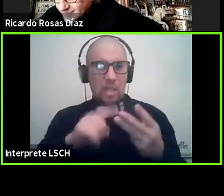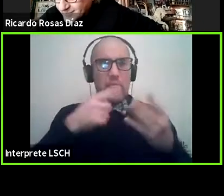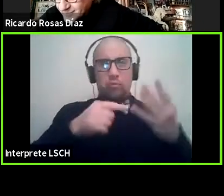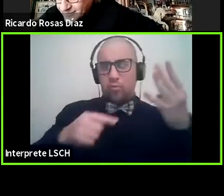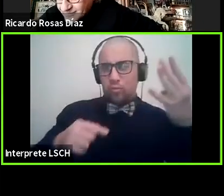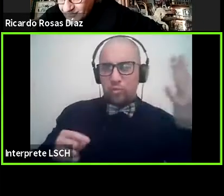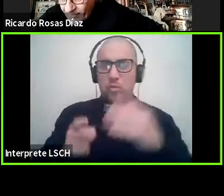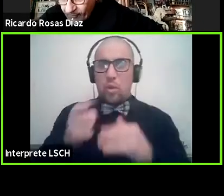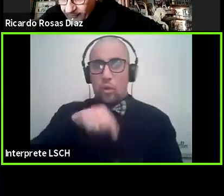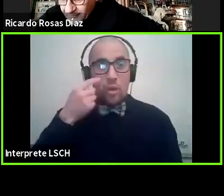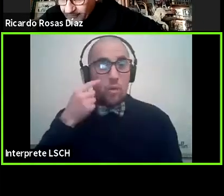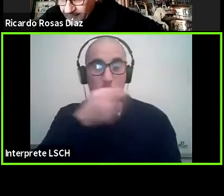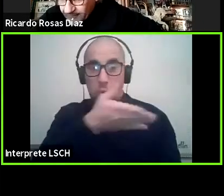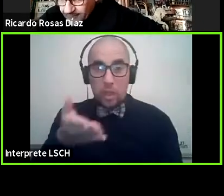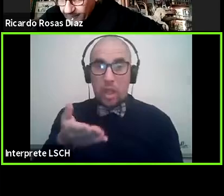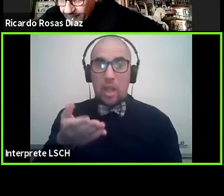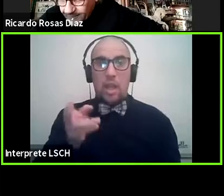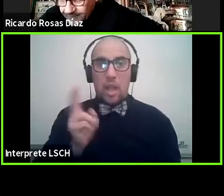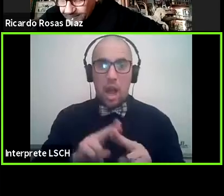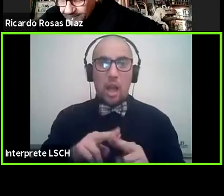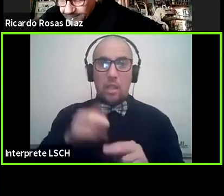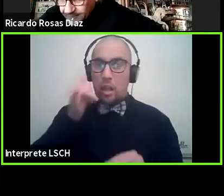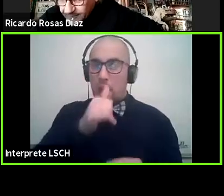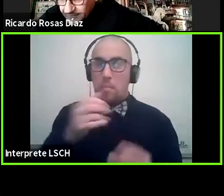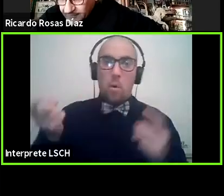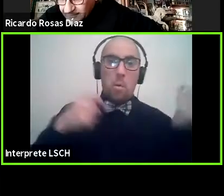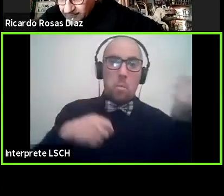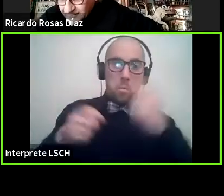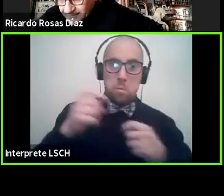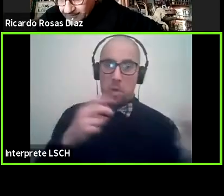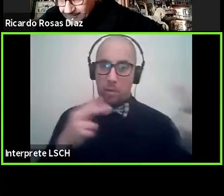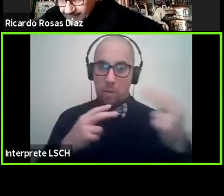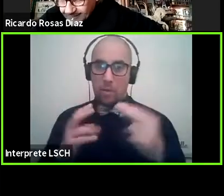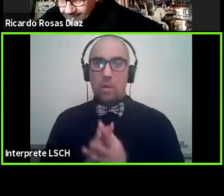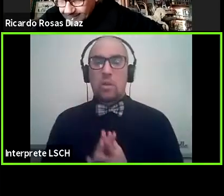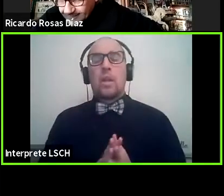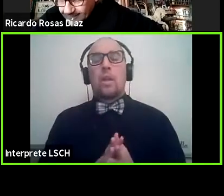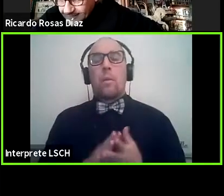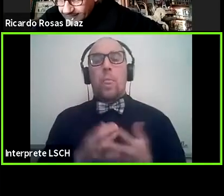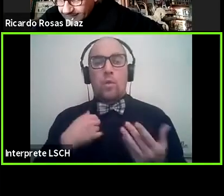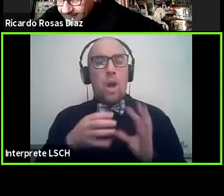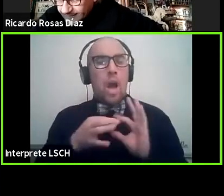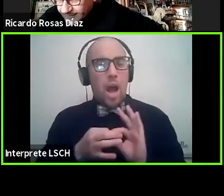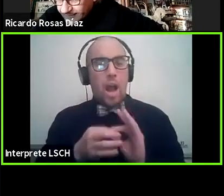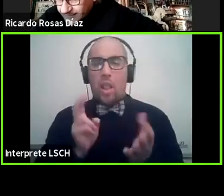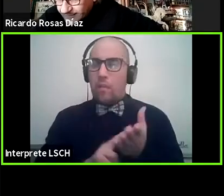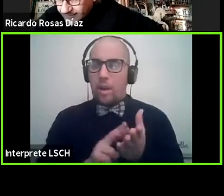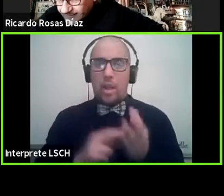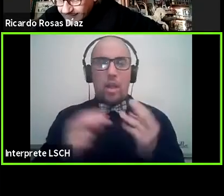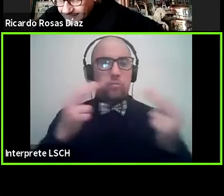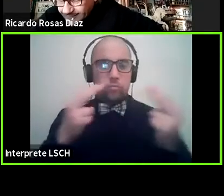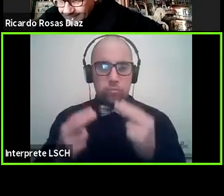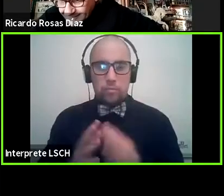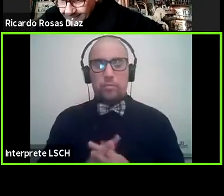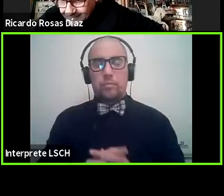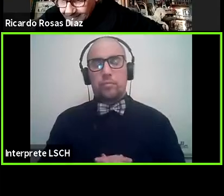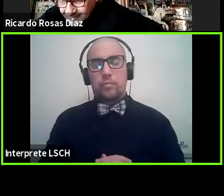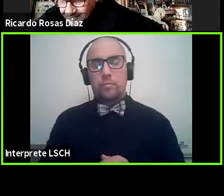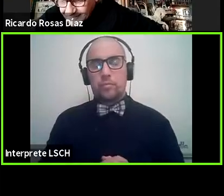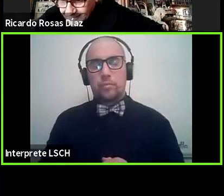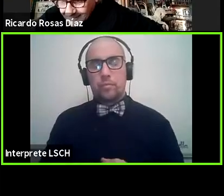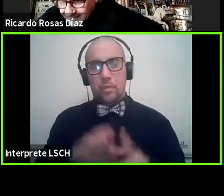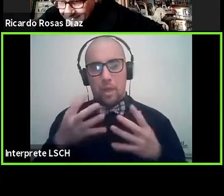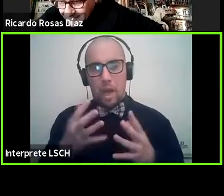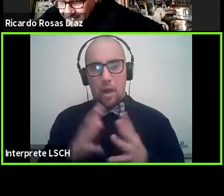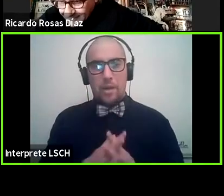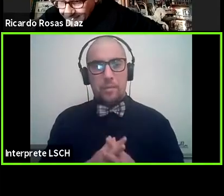sobre todo ustedes han hecho este tiempo para estar con nosotros, con nosotras hoy día, así que lo agradecemos profundamente. Y en este